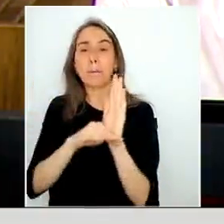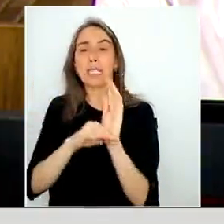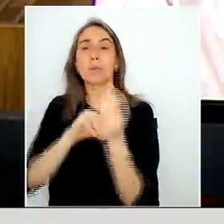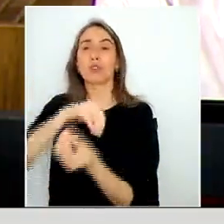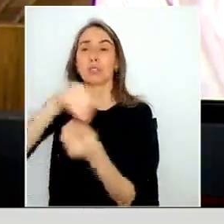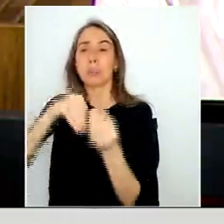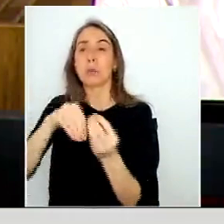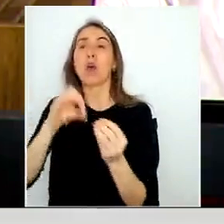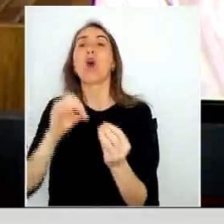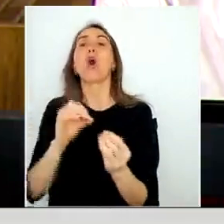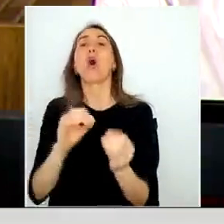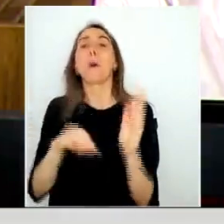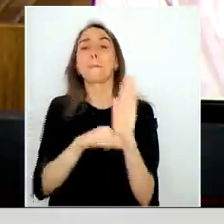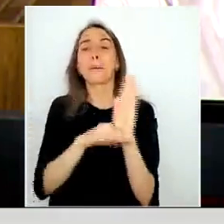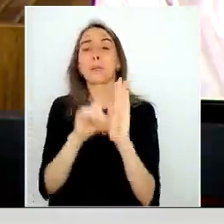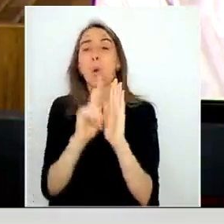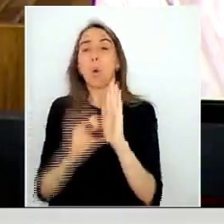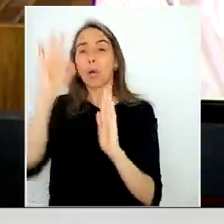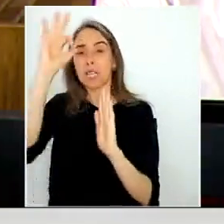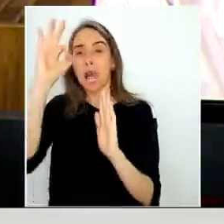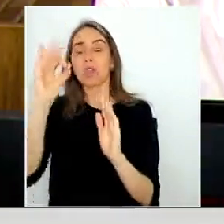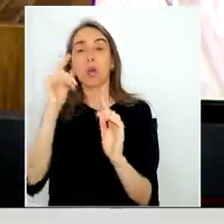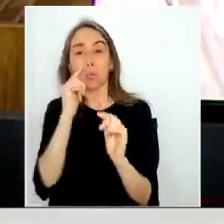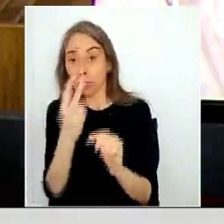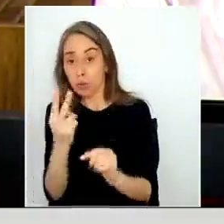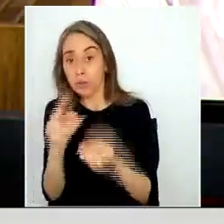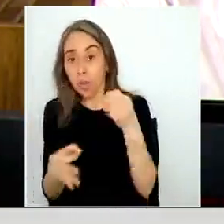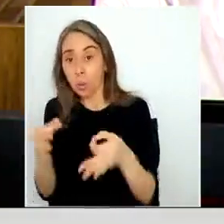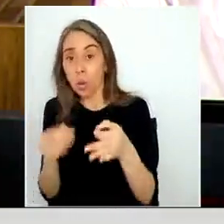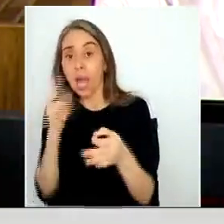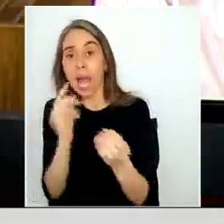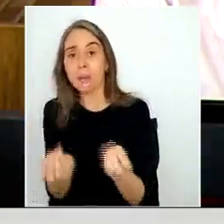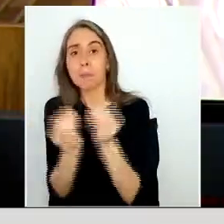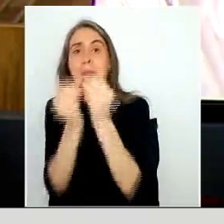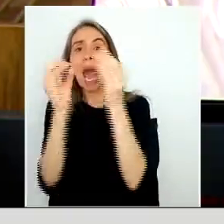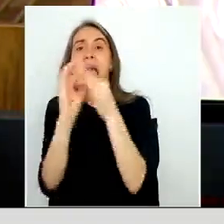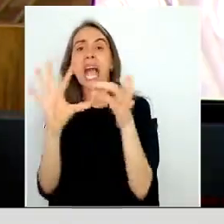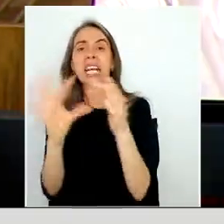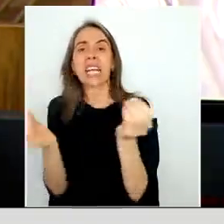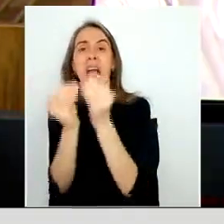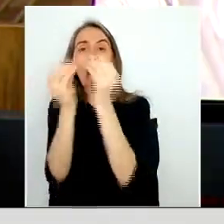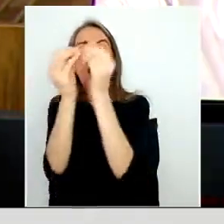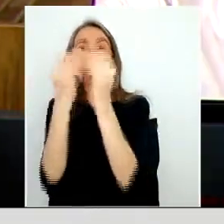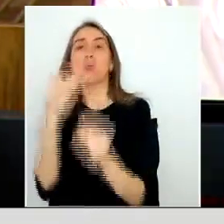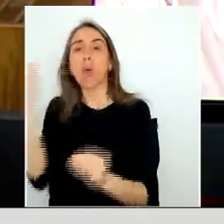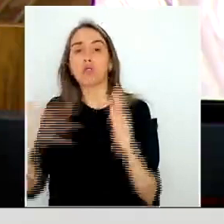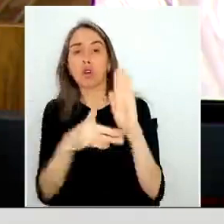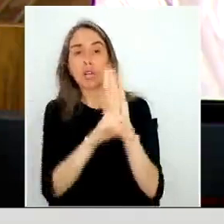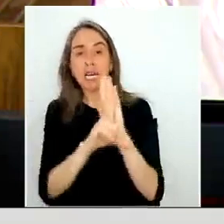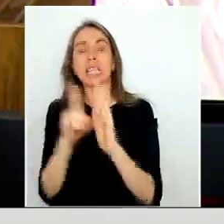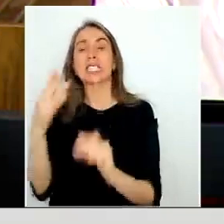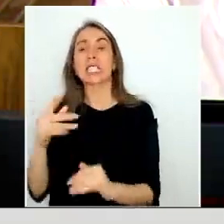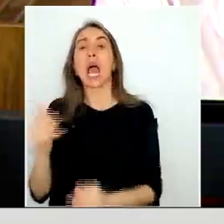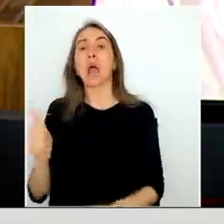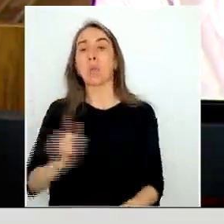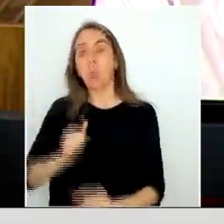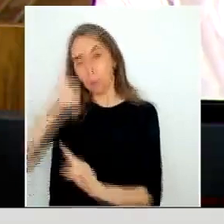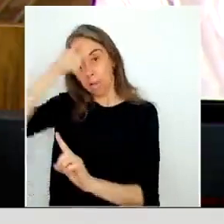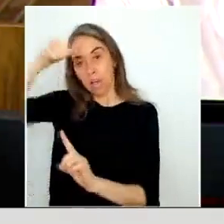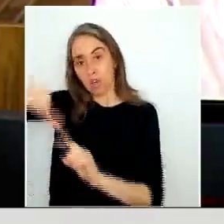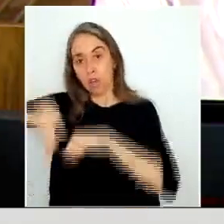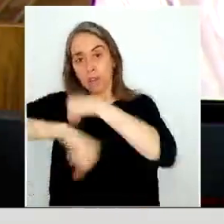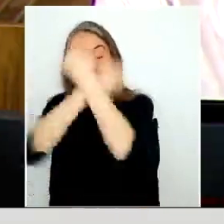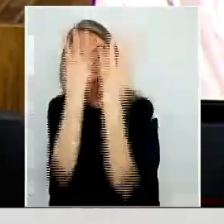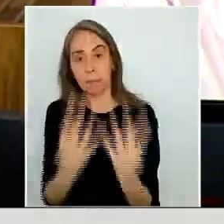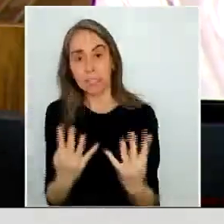grado cuando concurren agravantes en la comisión de un delito cuando se está cumpliendo una condena o quebrantamiento si existe una condena